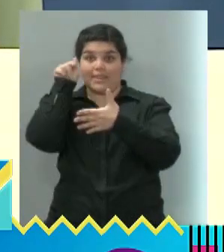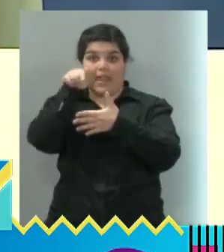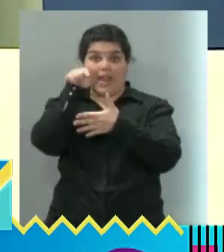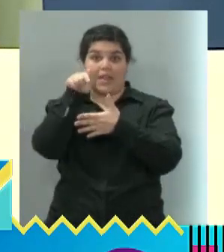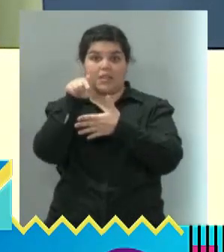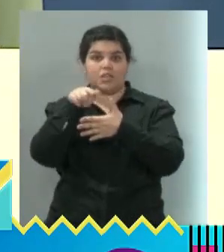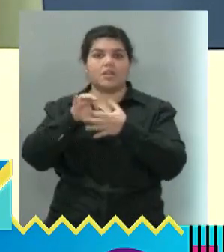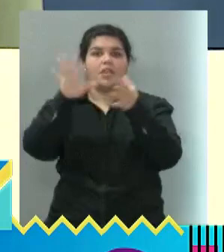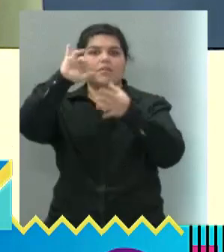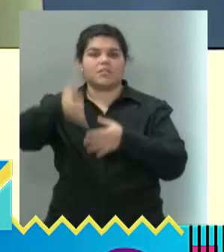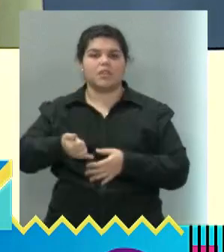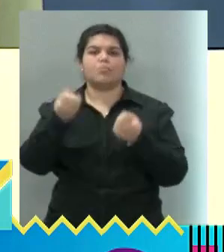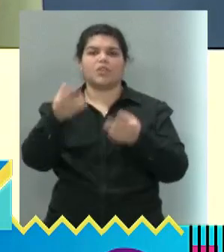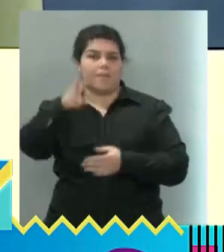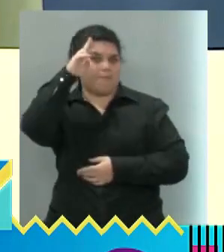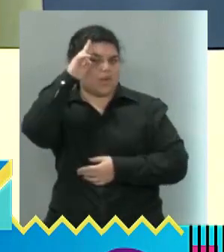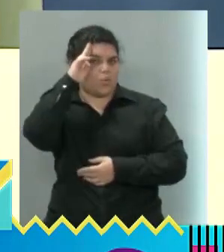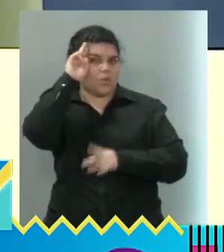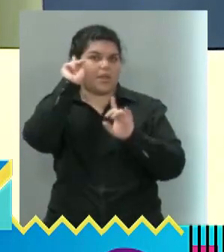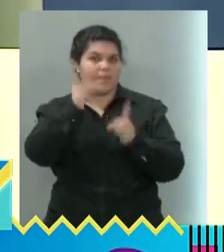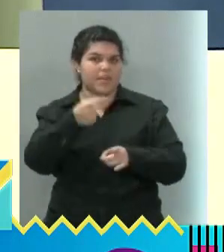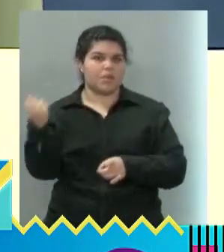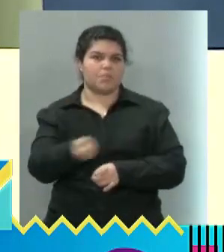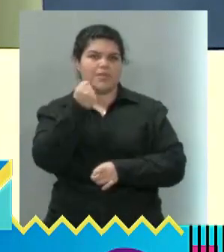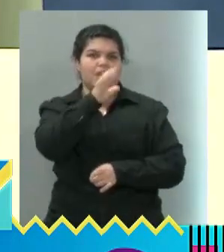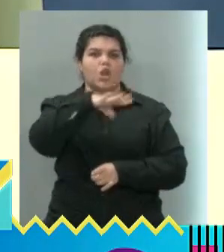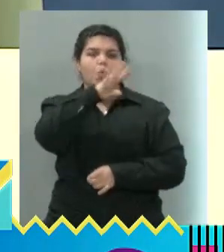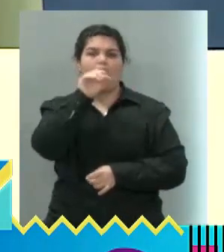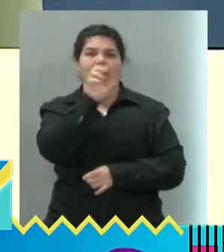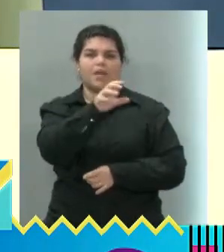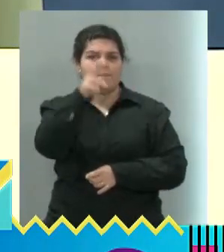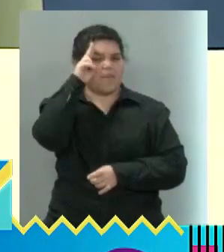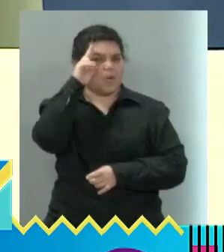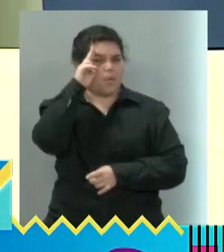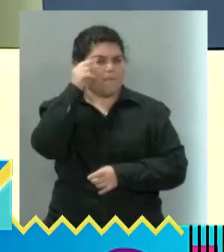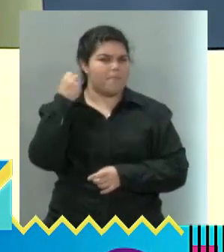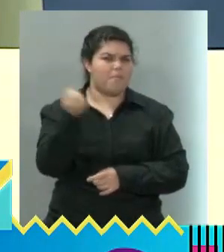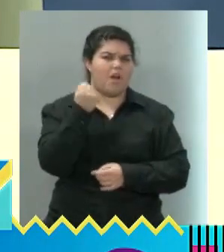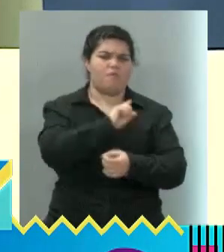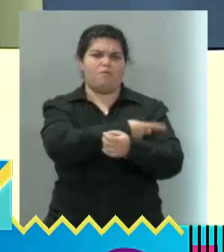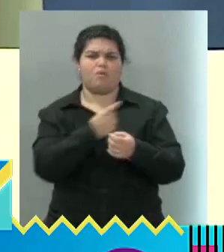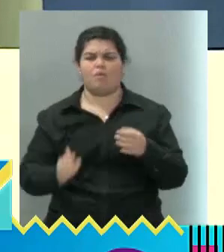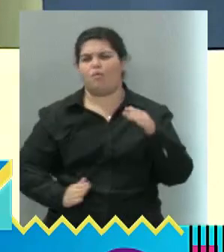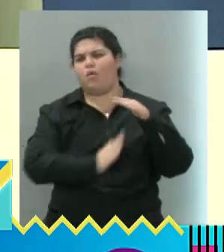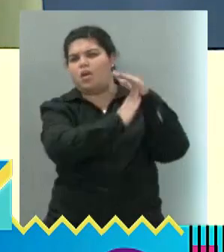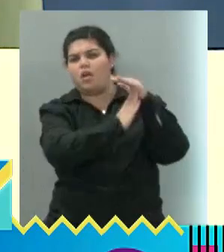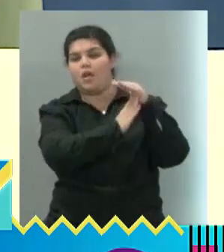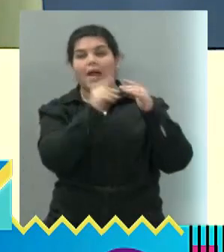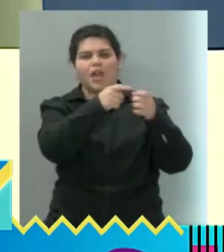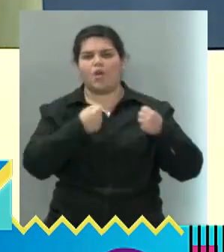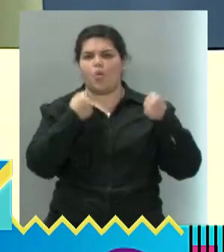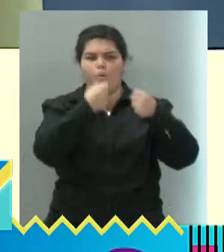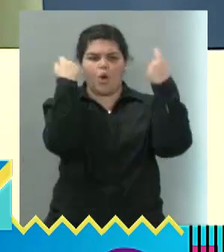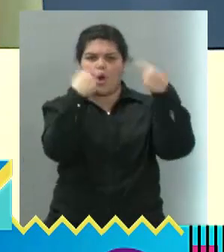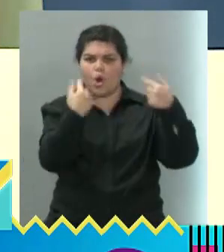en Perú? Porque Perú era el centro realista más fuerte de América del Sur, era donde estaban los recursos, donde había habido